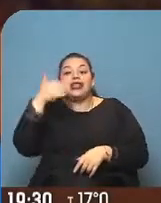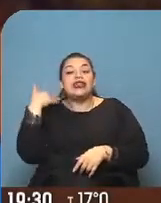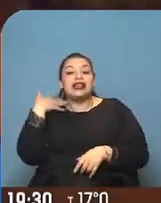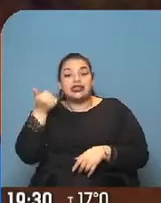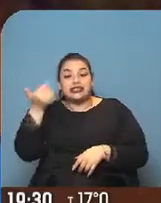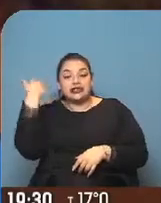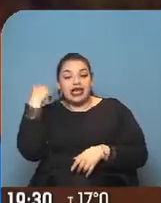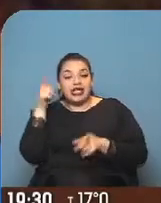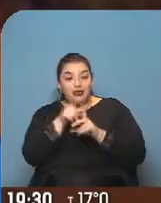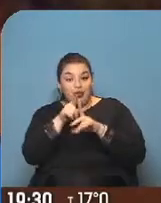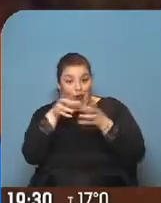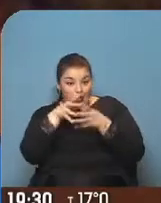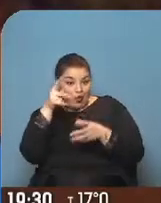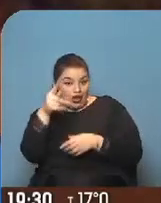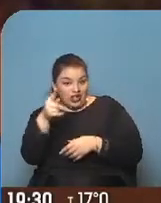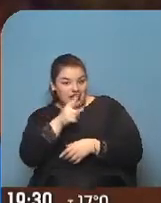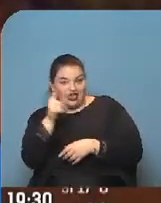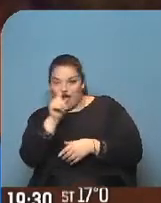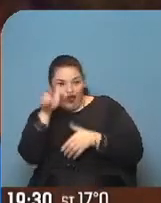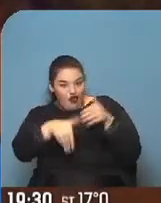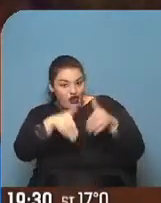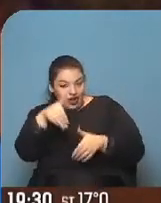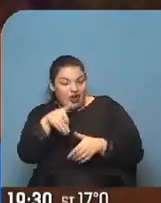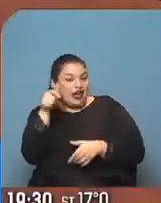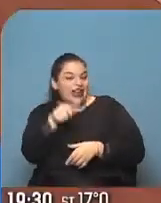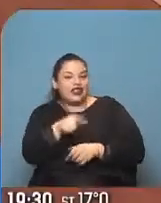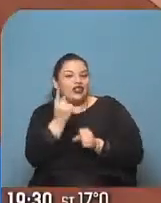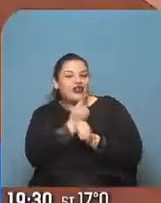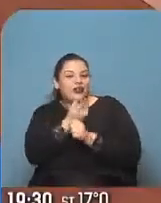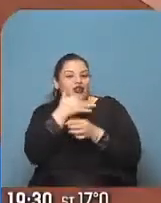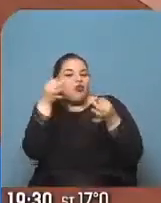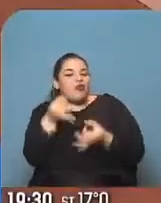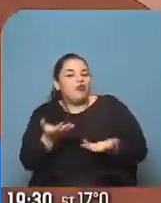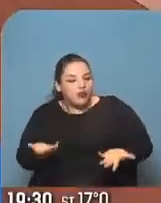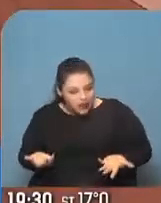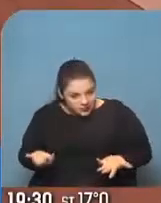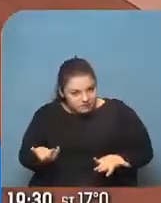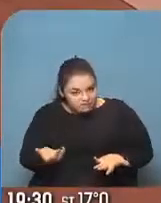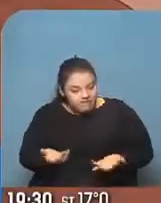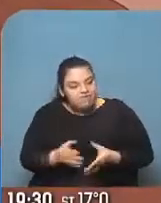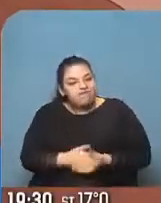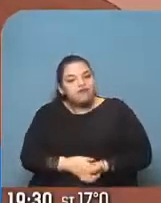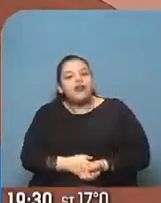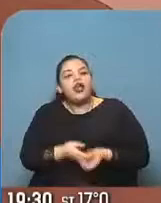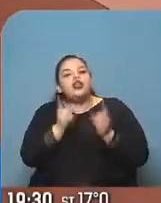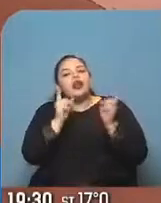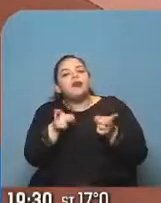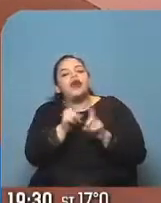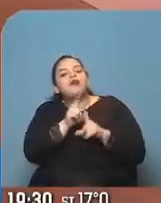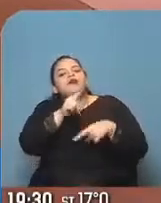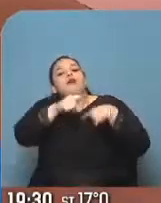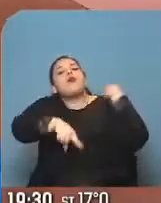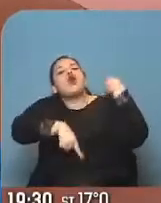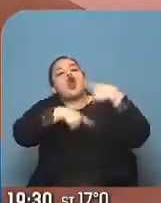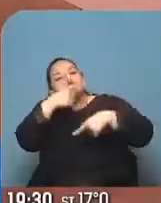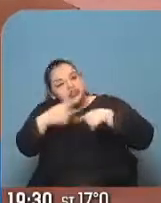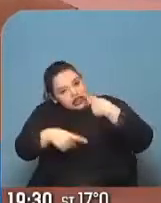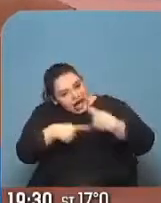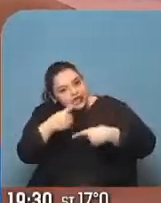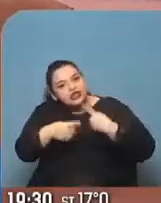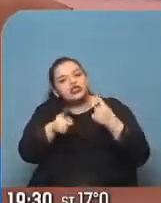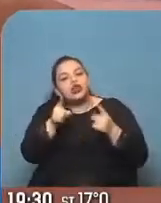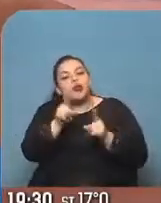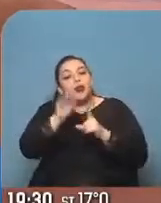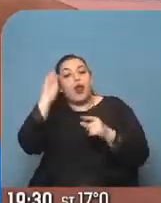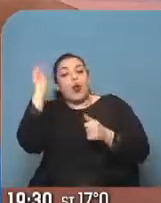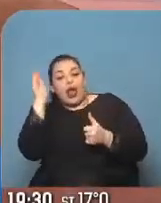no votó esto no podría estar pasando por supuesto que los los procesos como los procesos que ocurrieron en